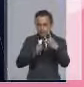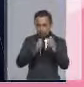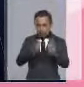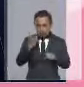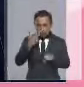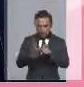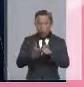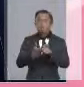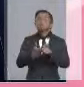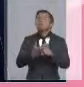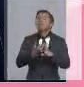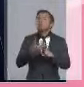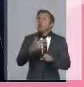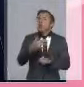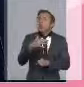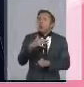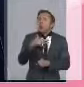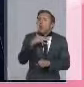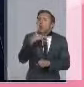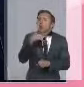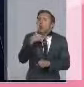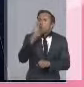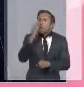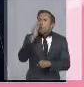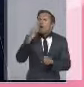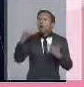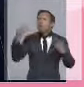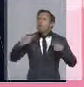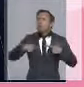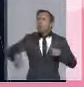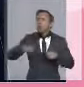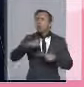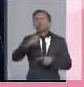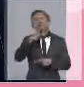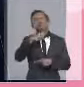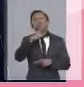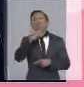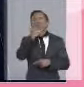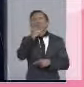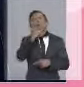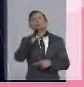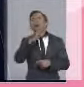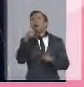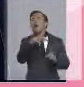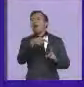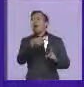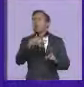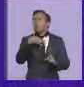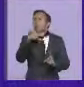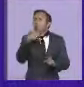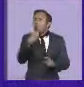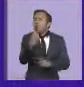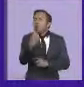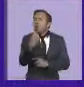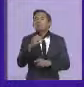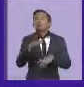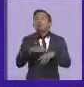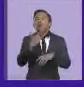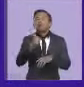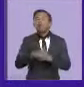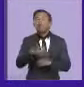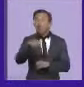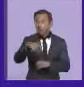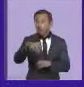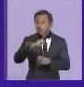los principales reclamos de la ciudadanía y eso sale en cualquier encuesta que consultemos? Cada vez que en el país hay algo que está funcionando